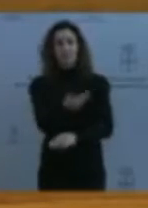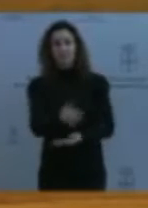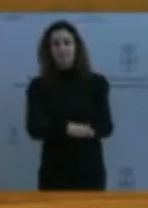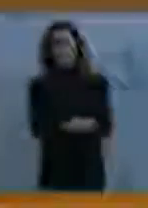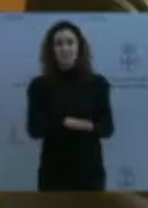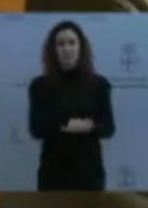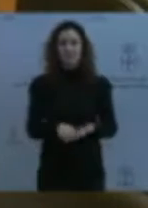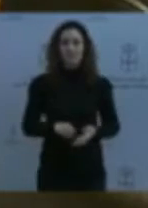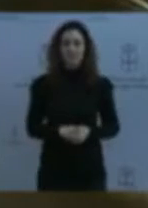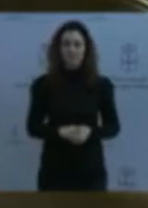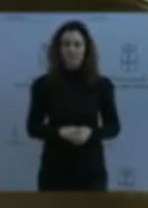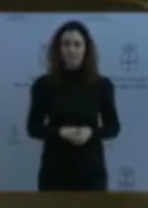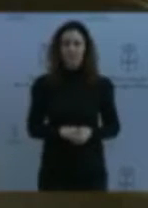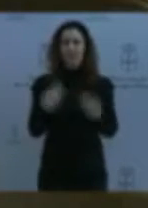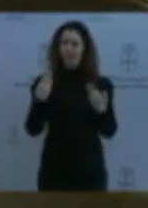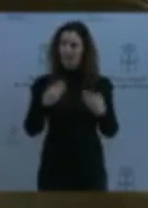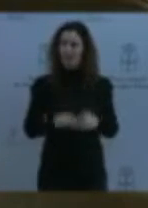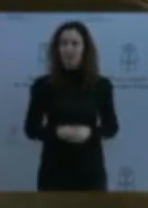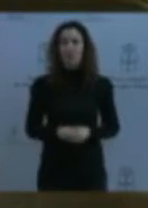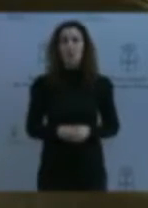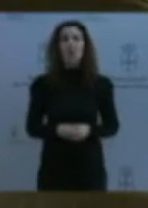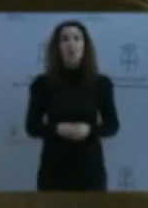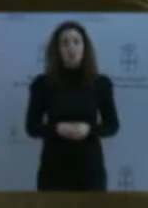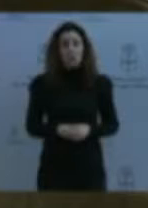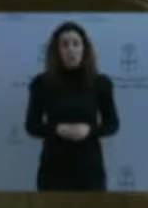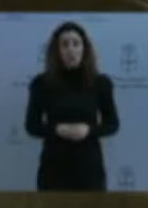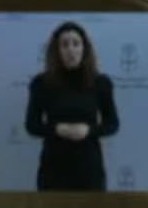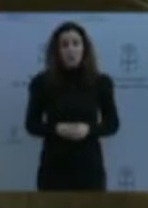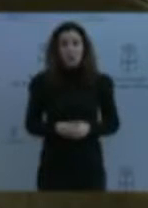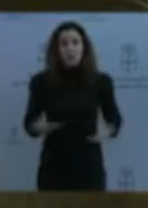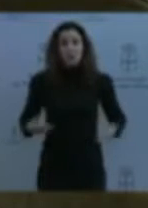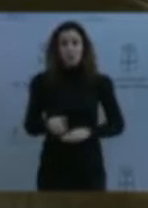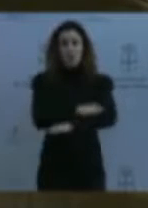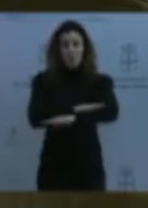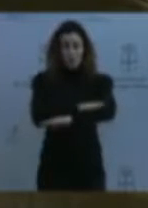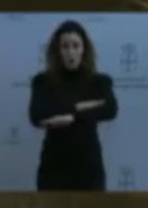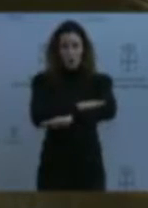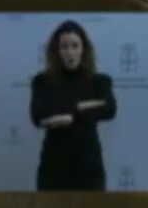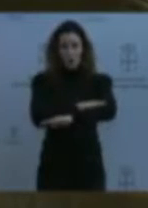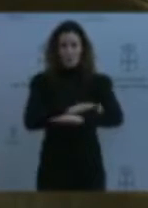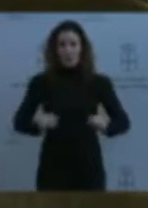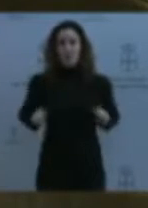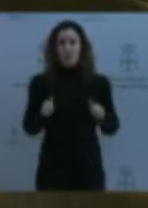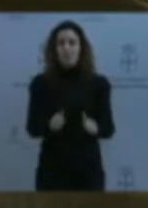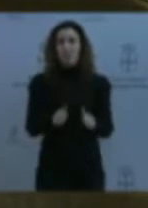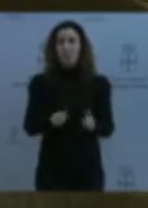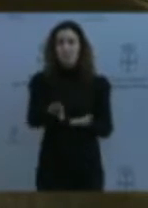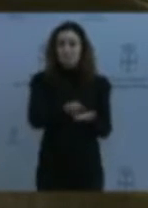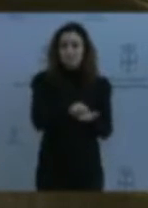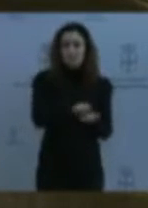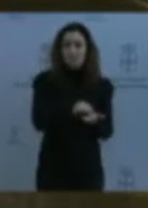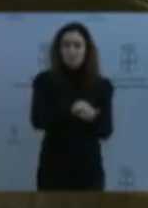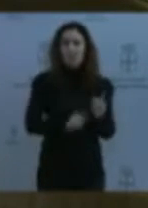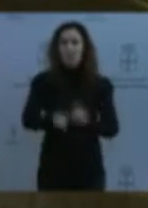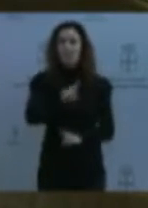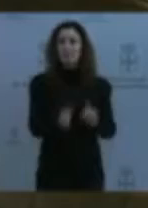¿Qué medidas ha puesto en marcha el Gobierno para recoger la información necesaria de todas las incidencias y daños ocurridos en los concejos